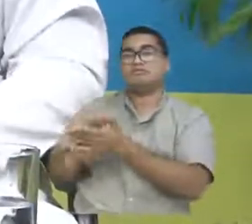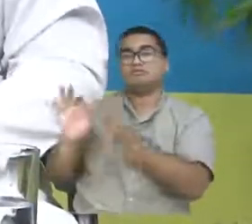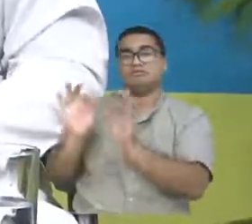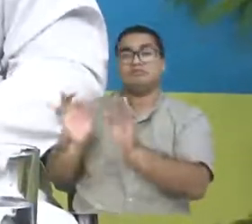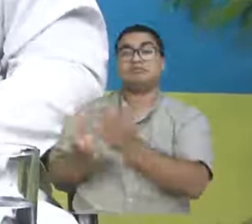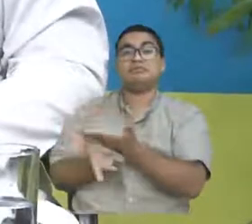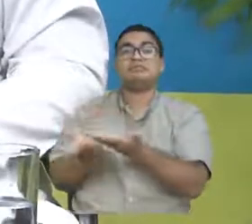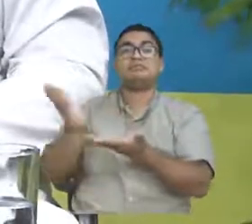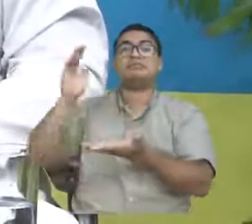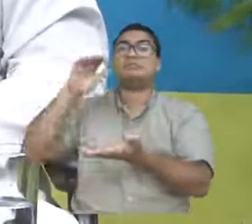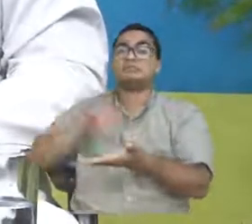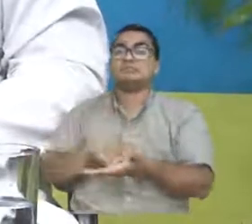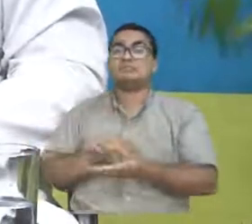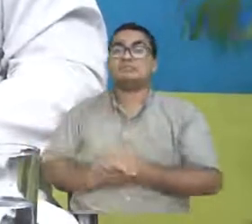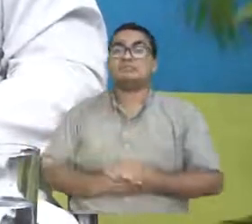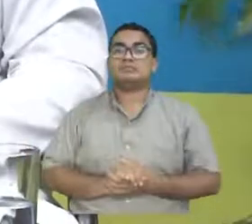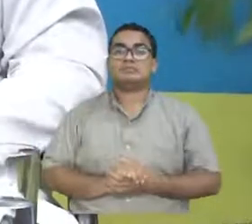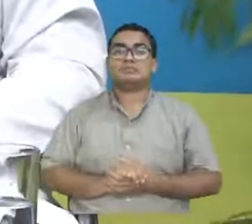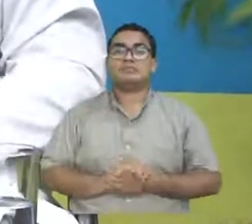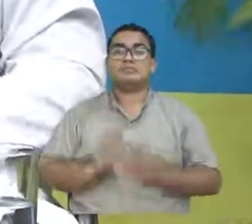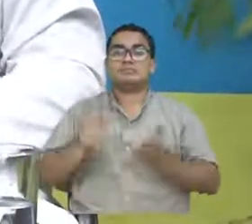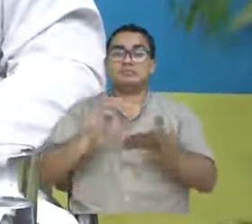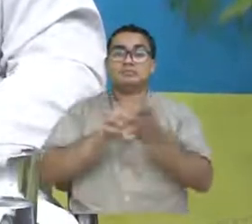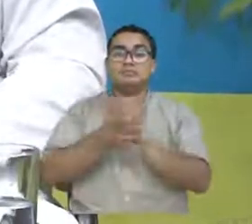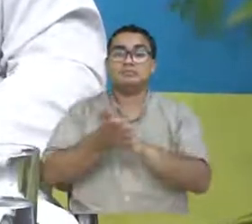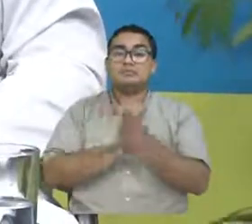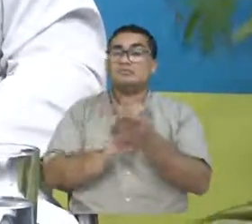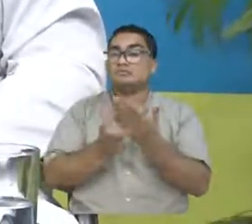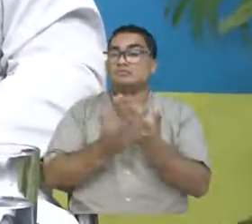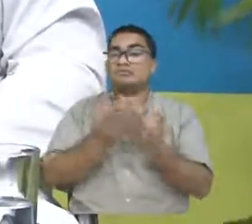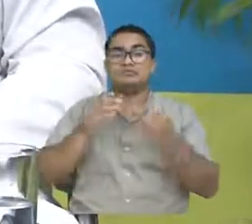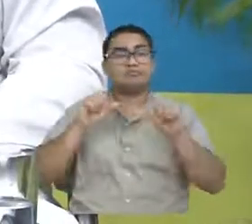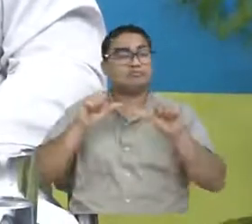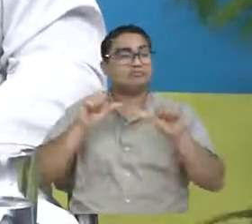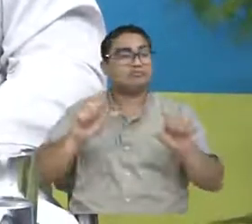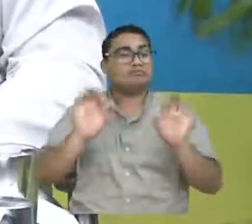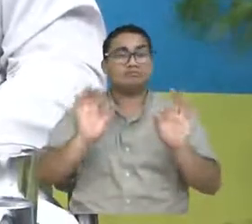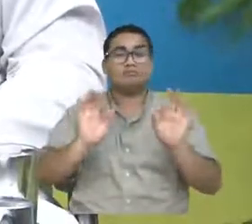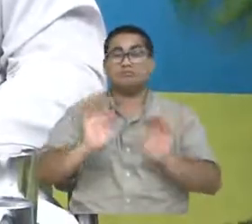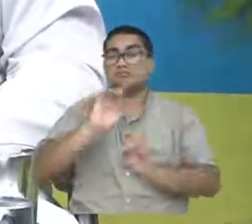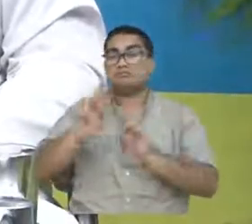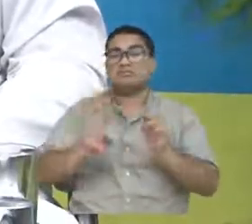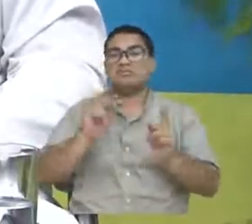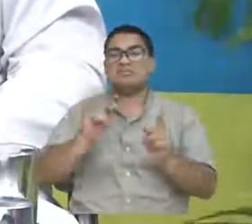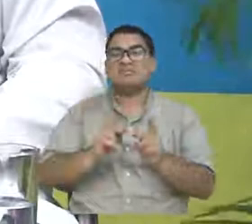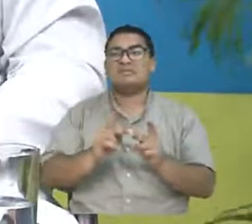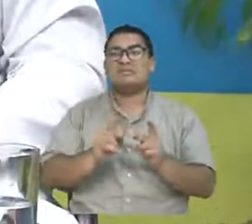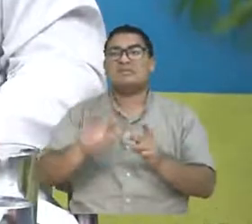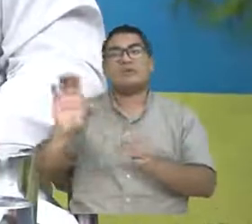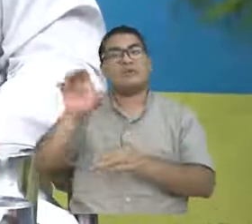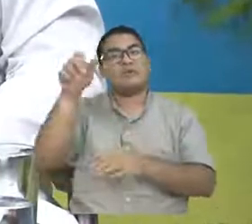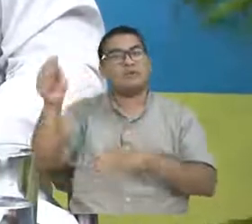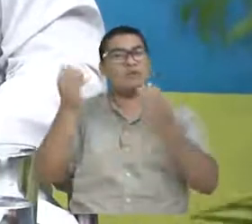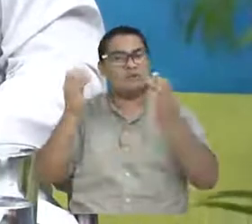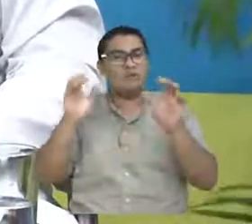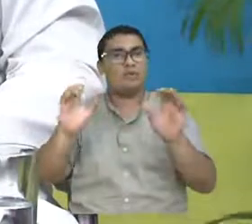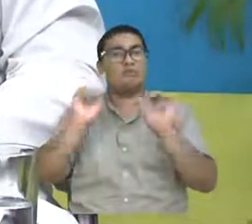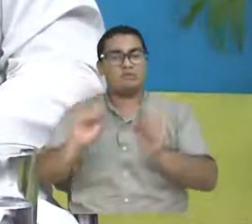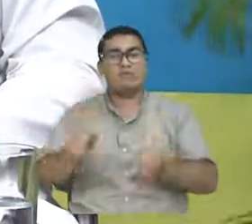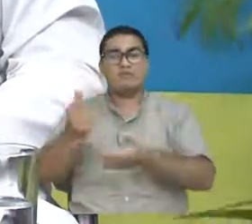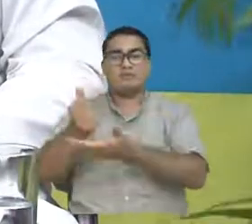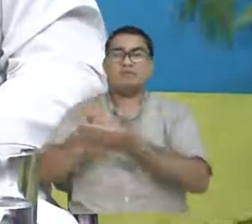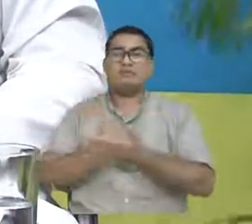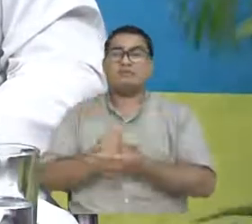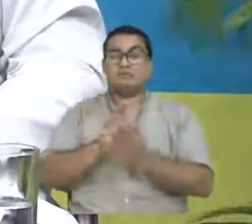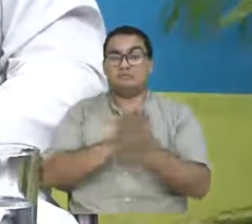Nuevamente. El lavado de manos no lo reemplaza nada, esa es la verdad. Hay otras cosas que nos pueden ayudar para la desinfección de las